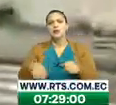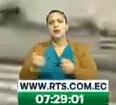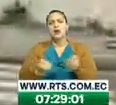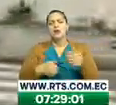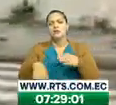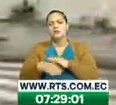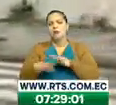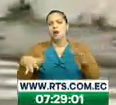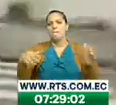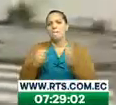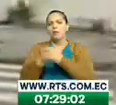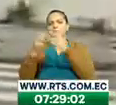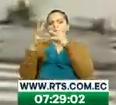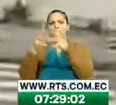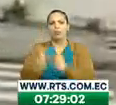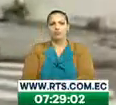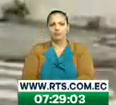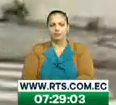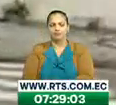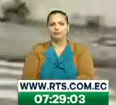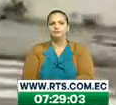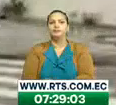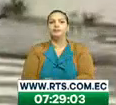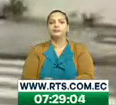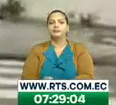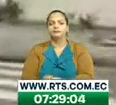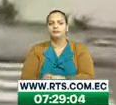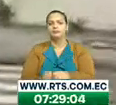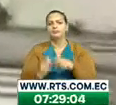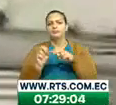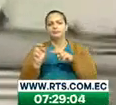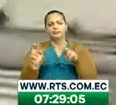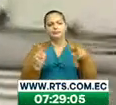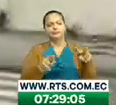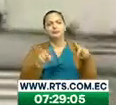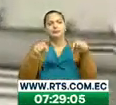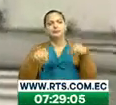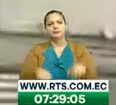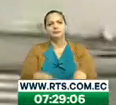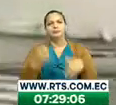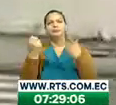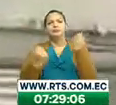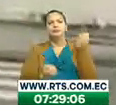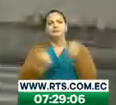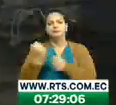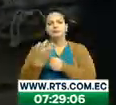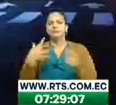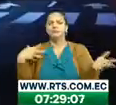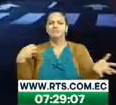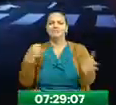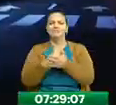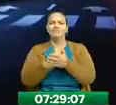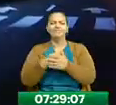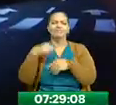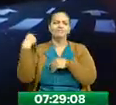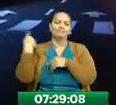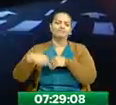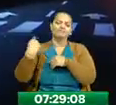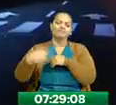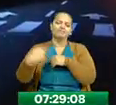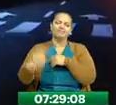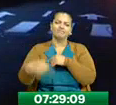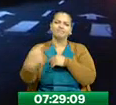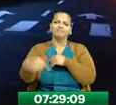observar constantemente porque denuncian que los accidentes de tránsito son el pan de cada día